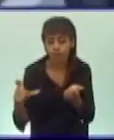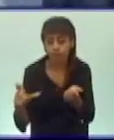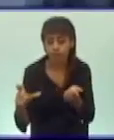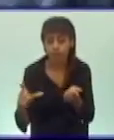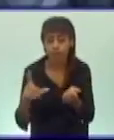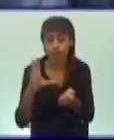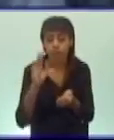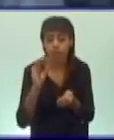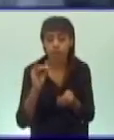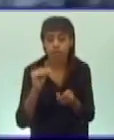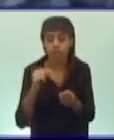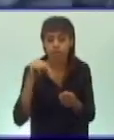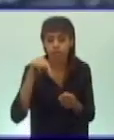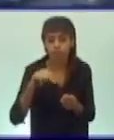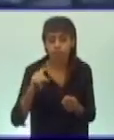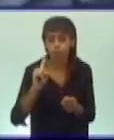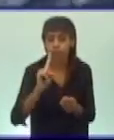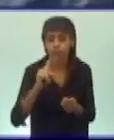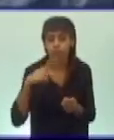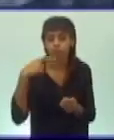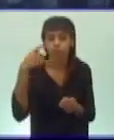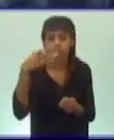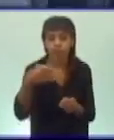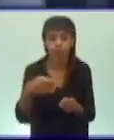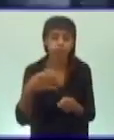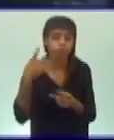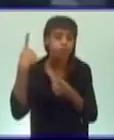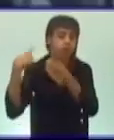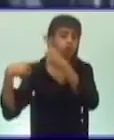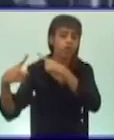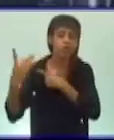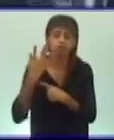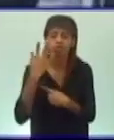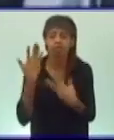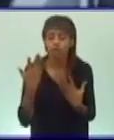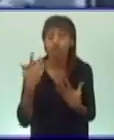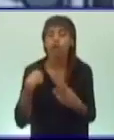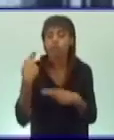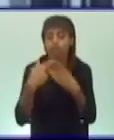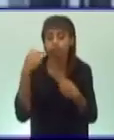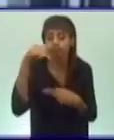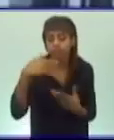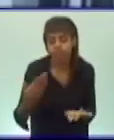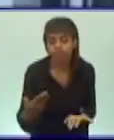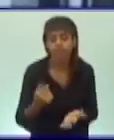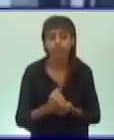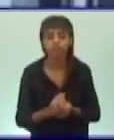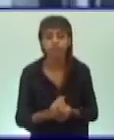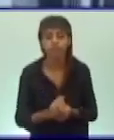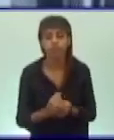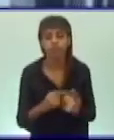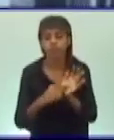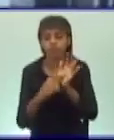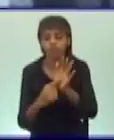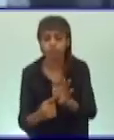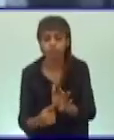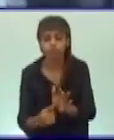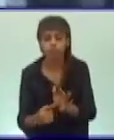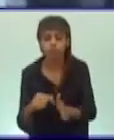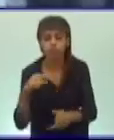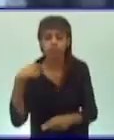diga no lo que fuimos ayer, sino lo que somos hoy y lo que seremos